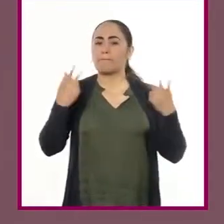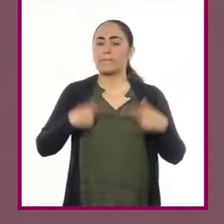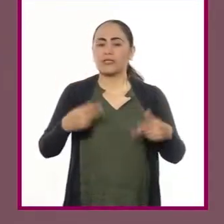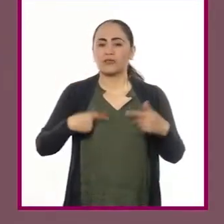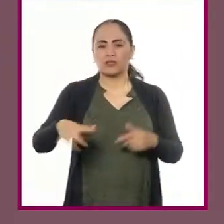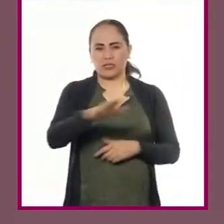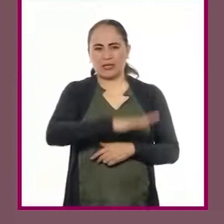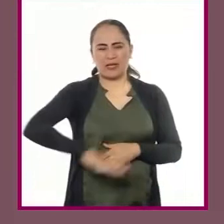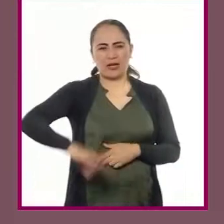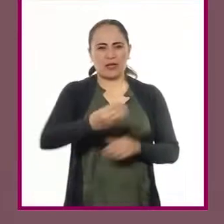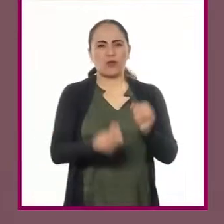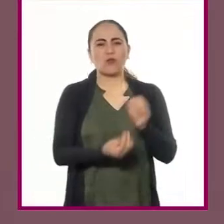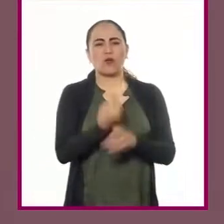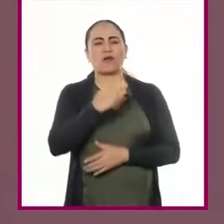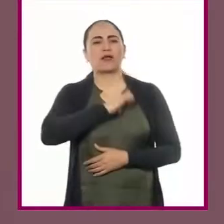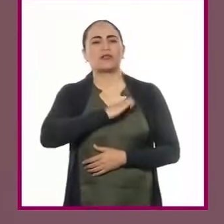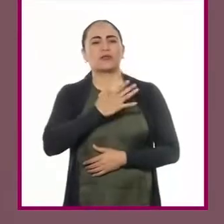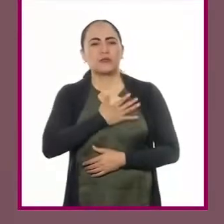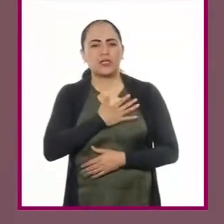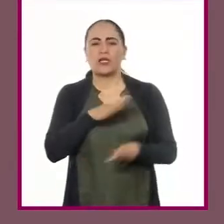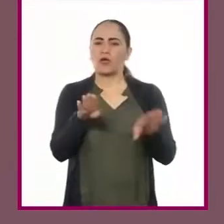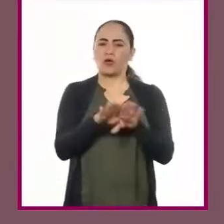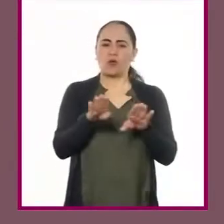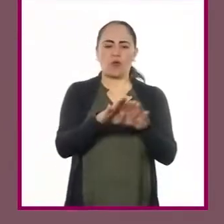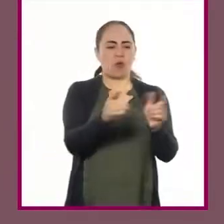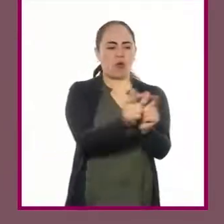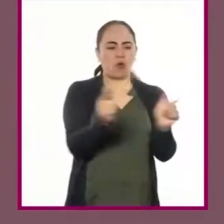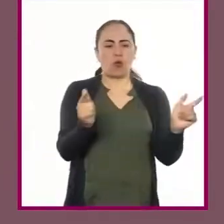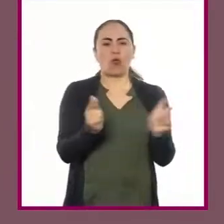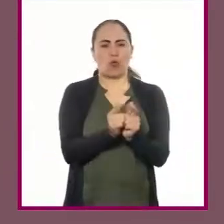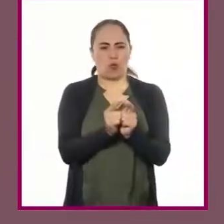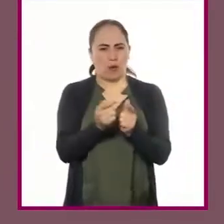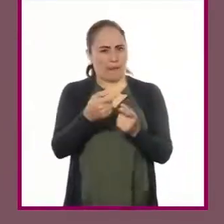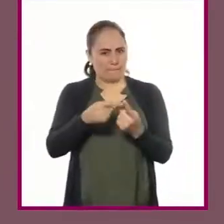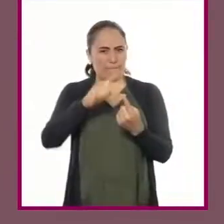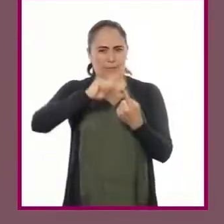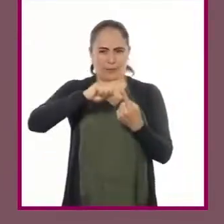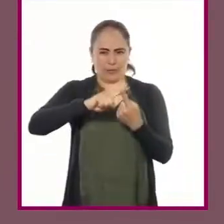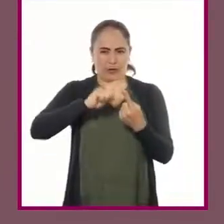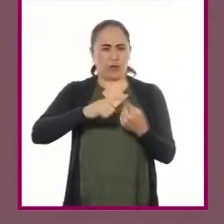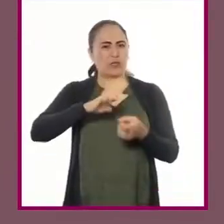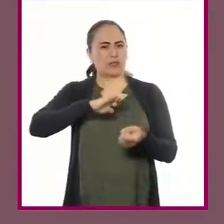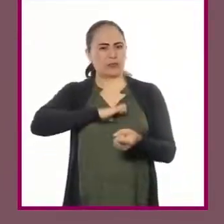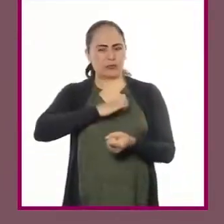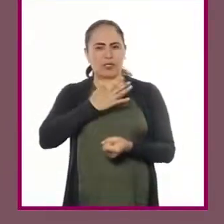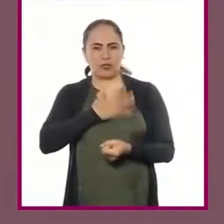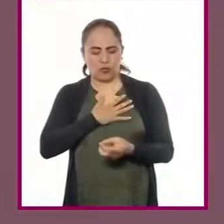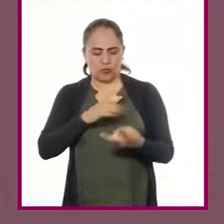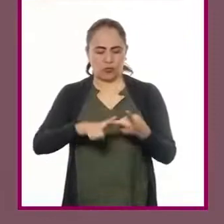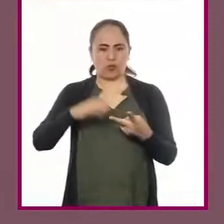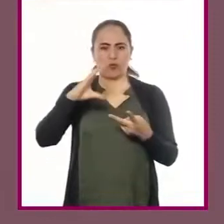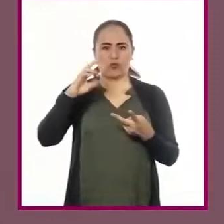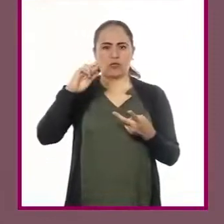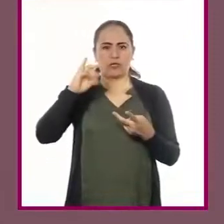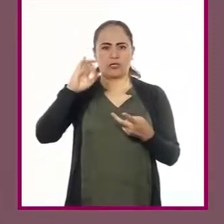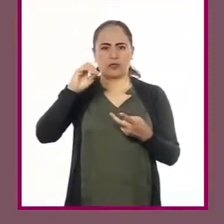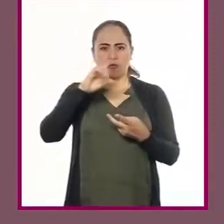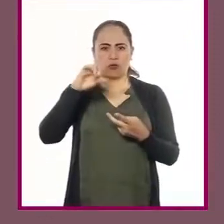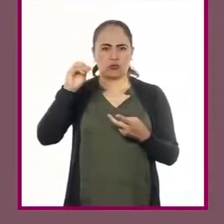España estaba integrada étnicamente por españoles o peninsulares, criollos,